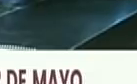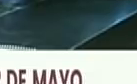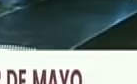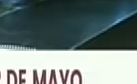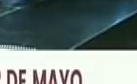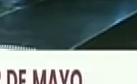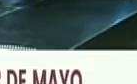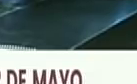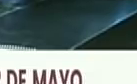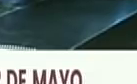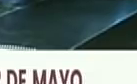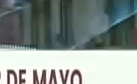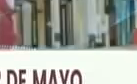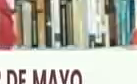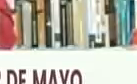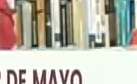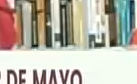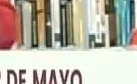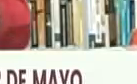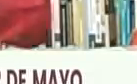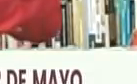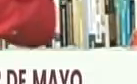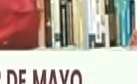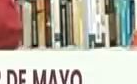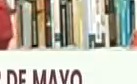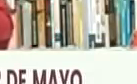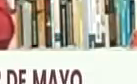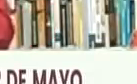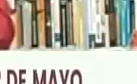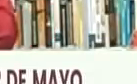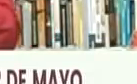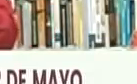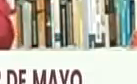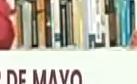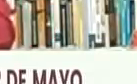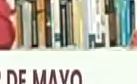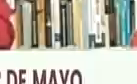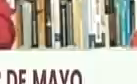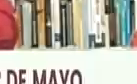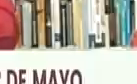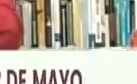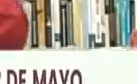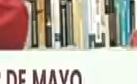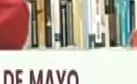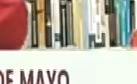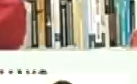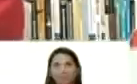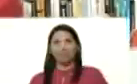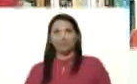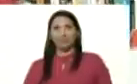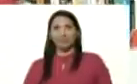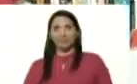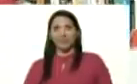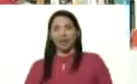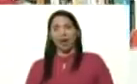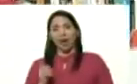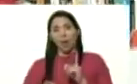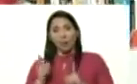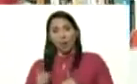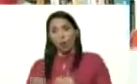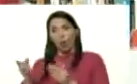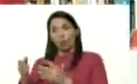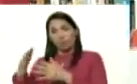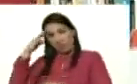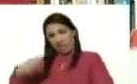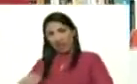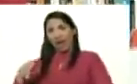Ahora, como se pusieron de moda los ovnis, en medio de la pandemia, de repente el Pentágono dice que es verdad que existen los ovnis